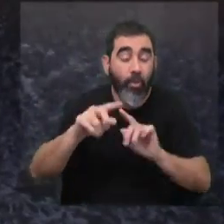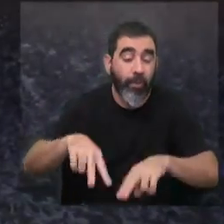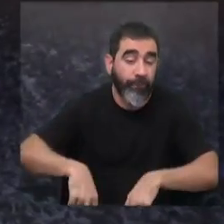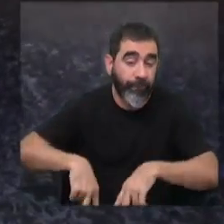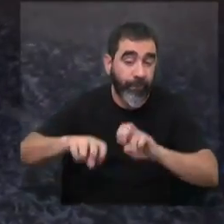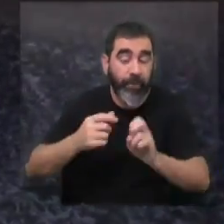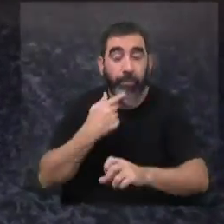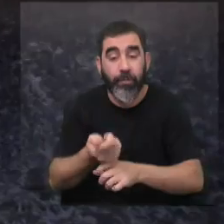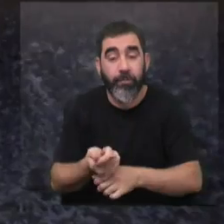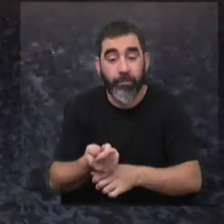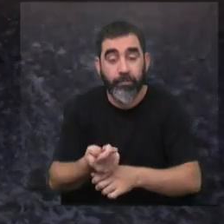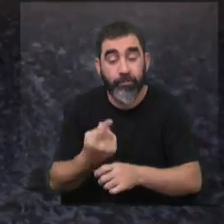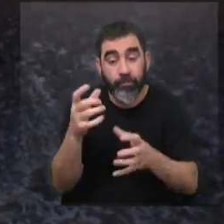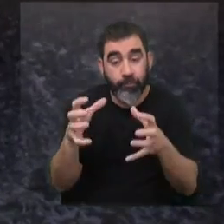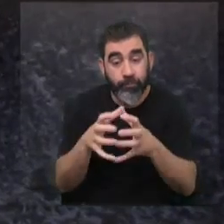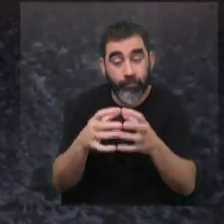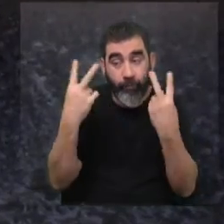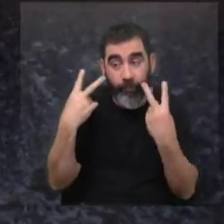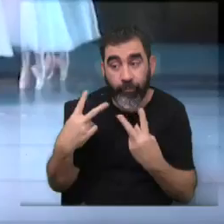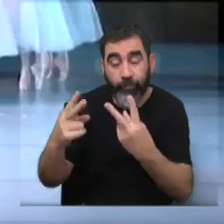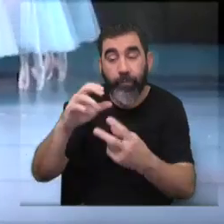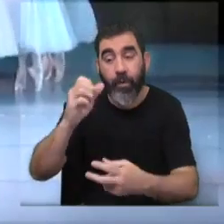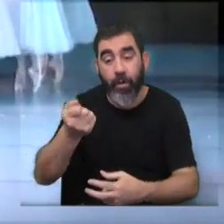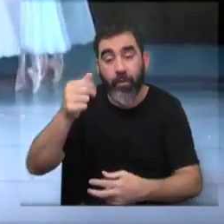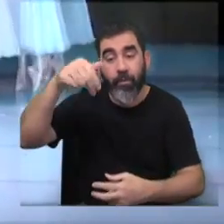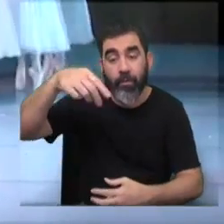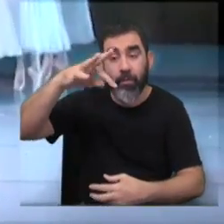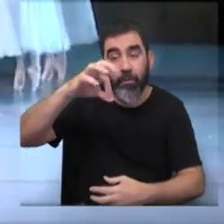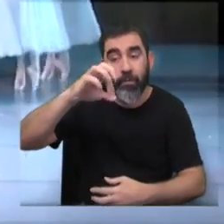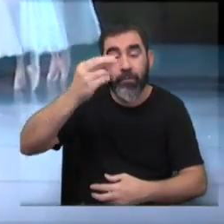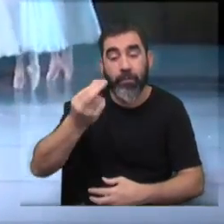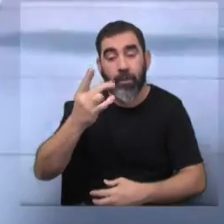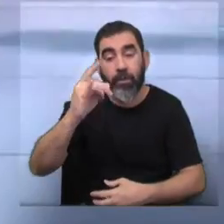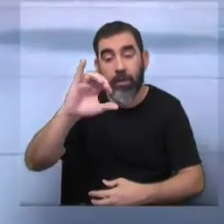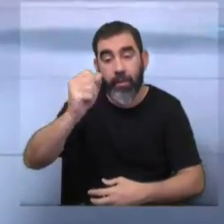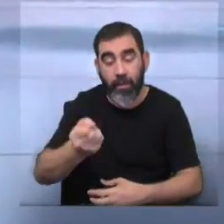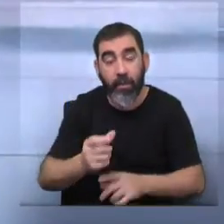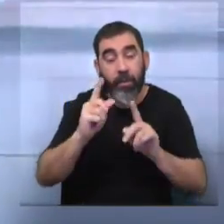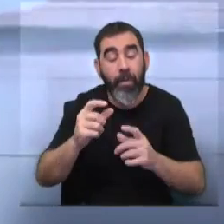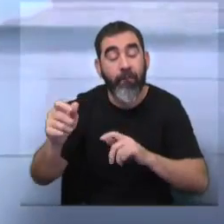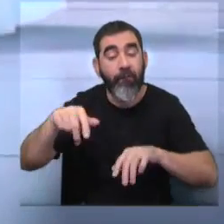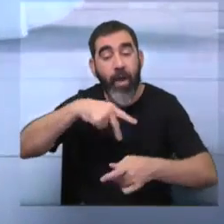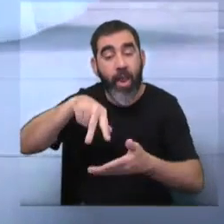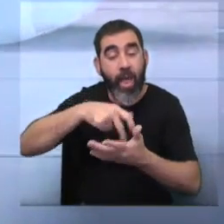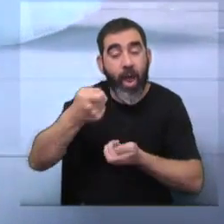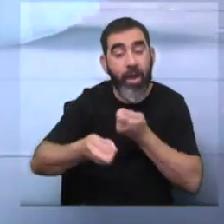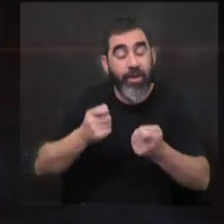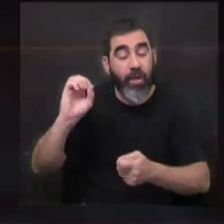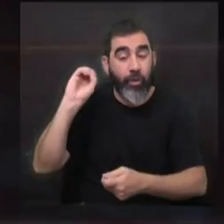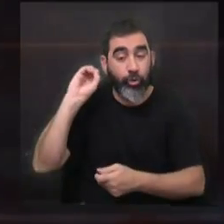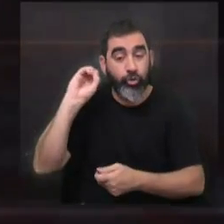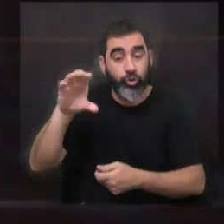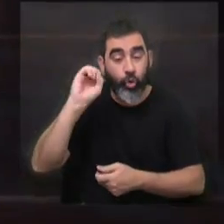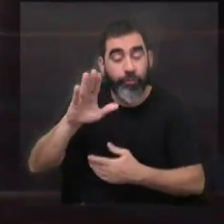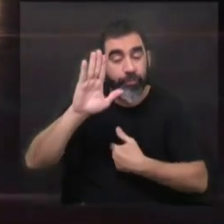ejemplo, una delegación que fue a la Antártida, también estudiamos bailarinas de la Escuela del Sodre. Y lo que se vio en la